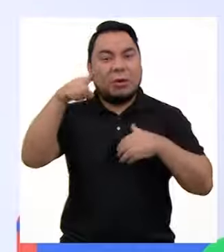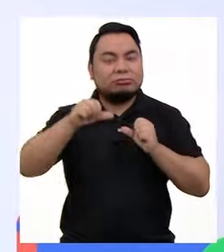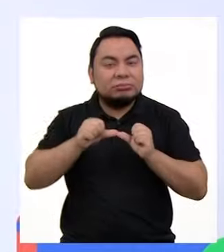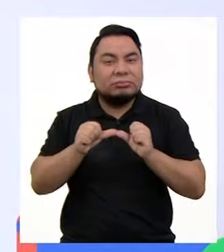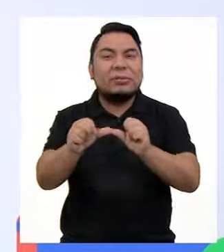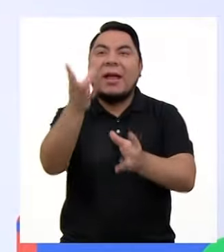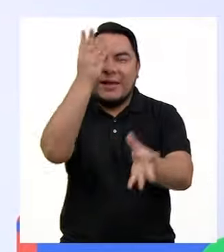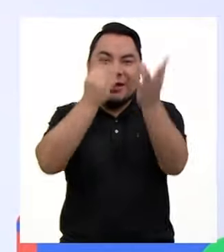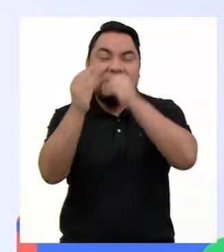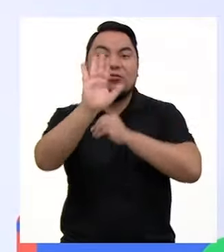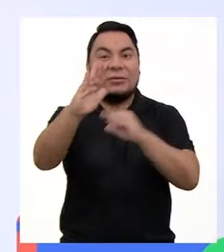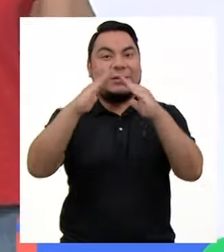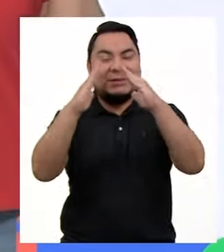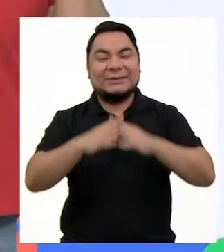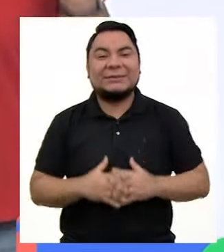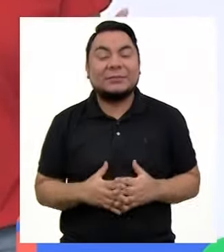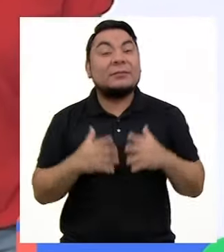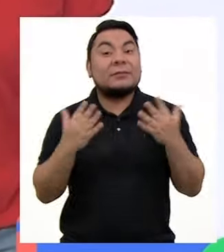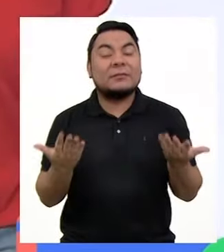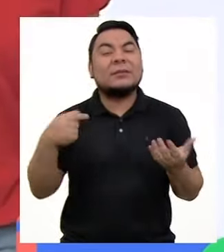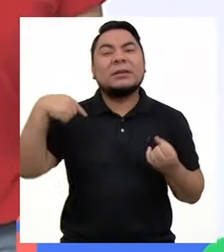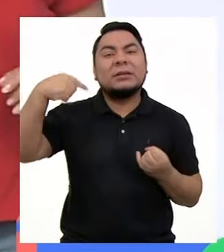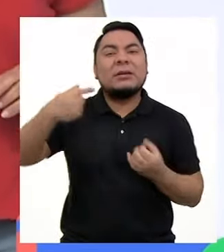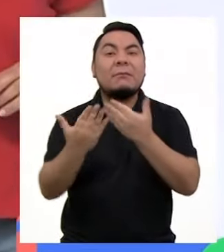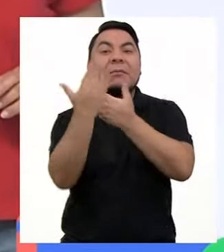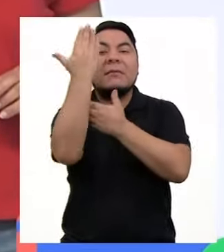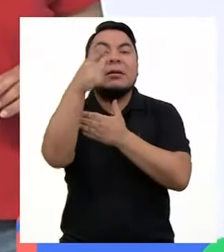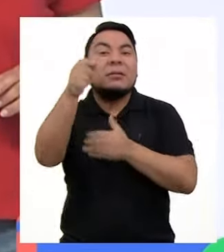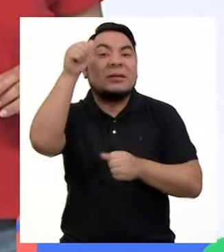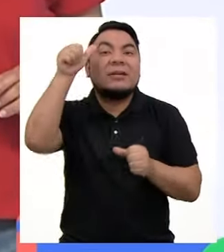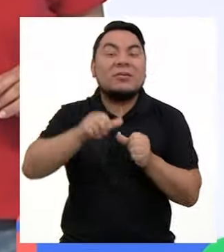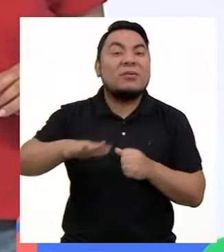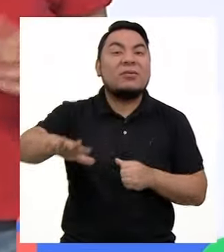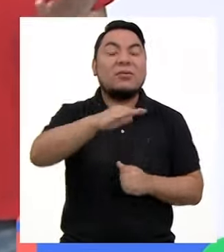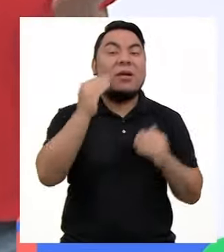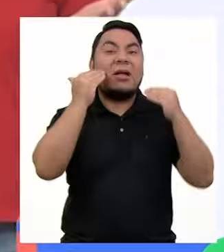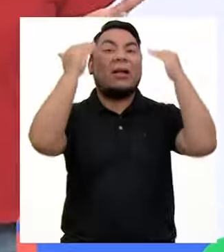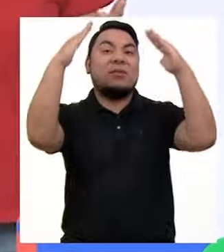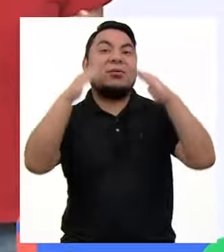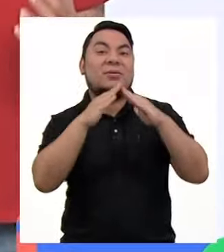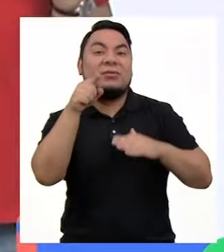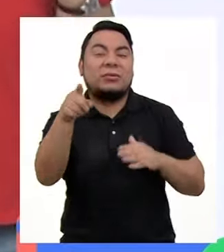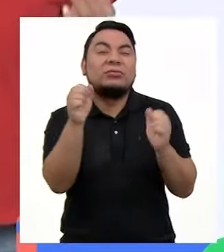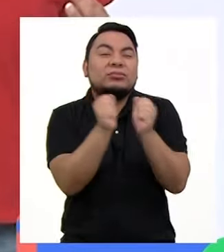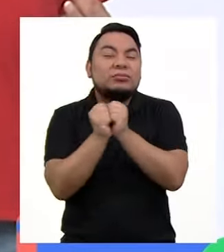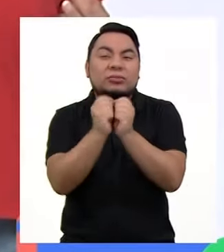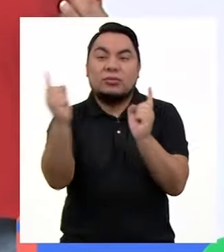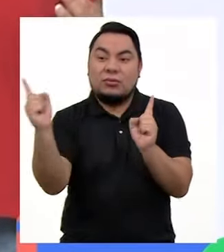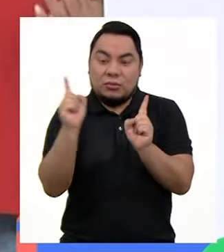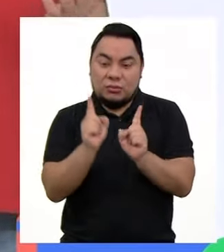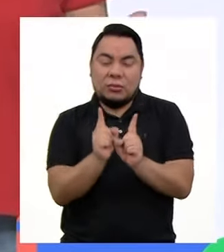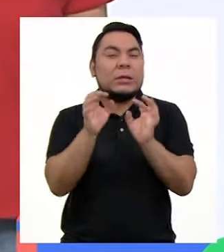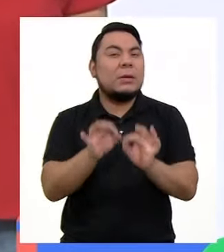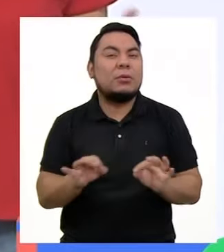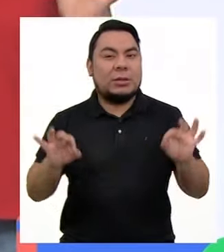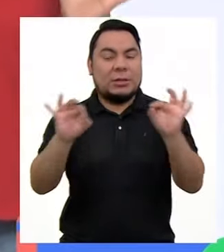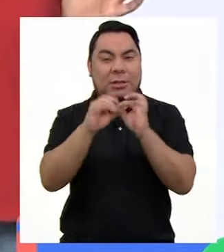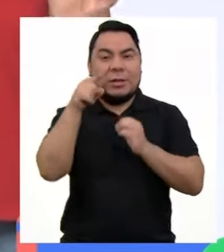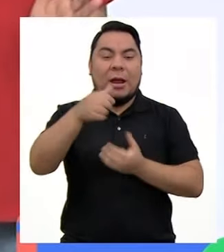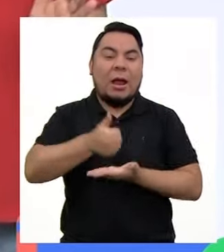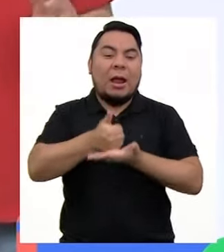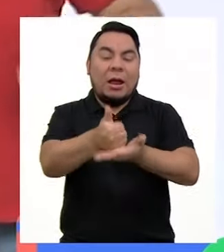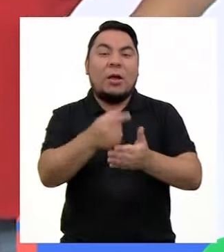continuar aprendiendo desde casa. Y como cada mañana, les recuerdo a los adultos de la casa que su compañía es súper importante para ayudar